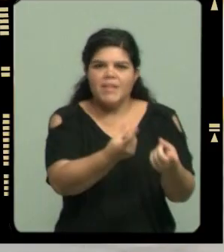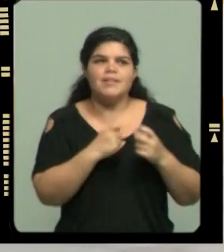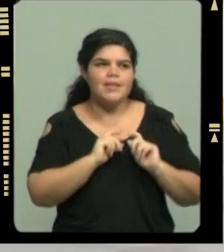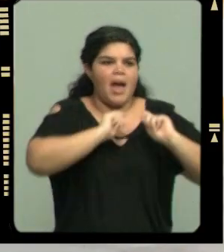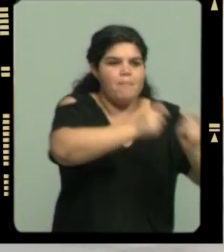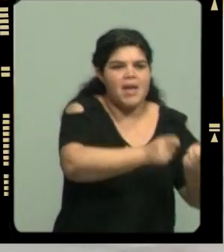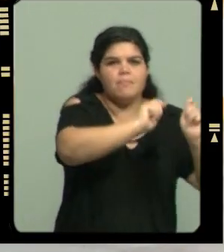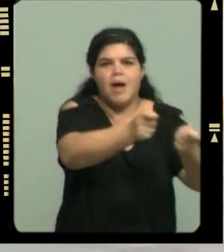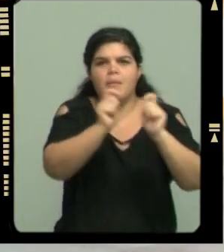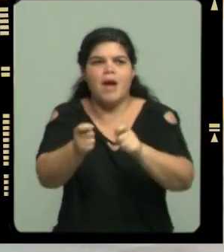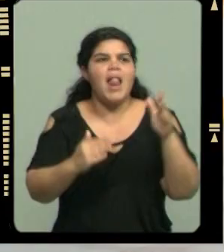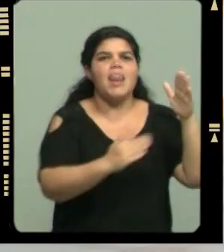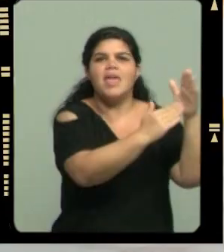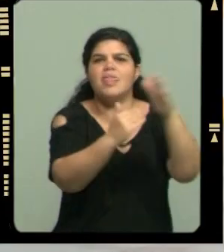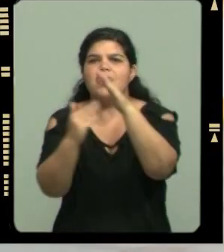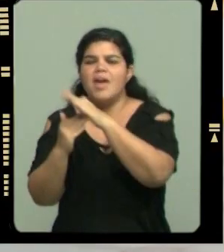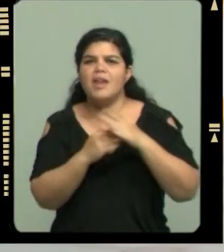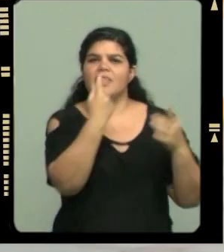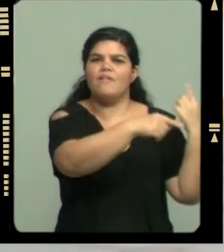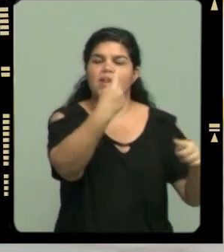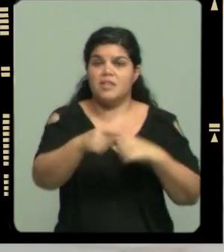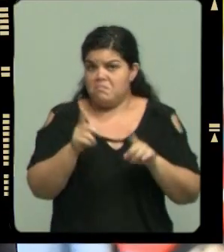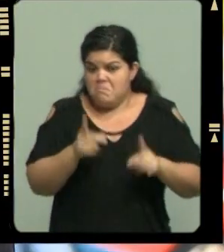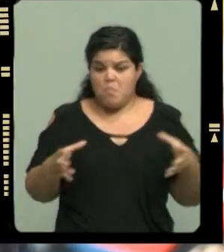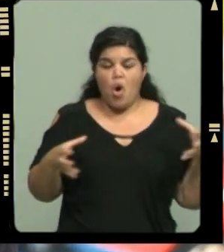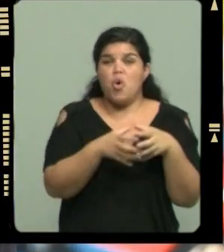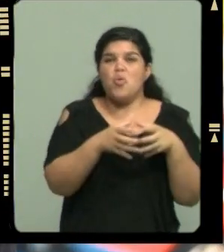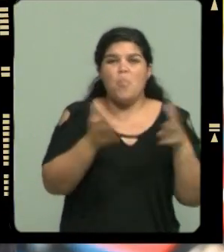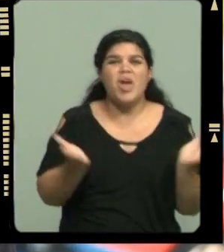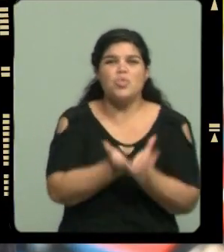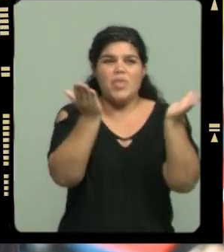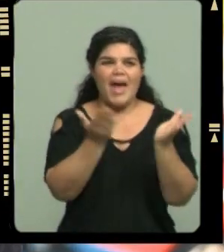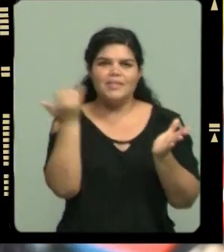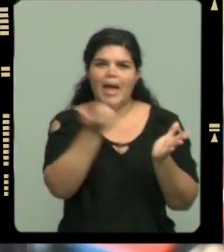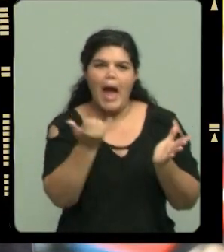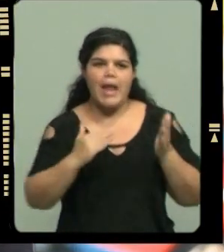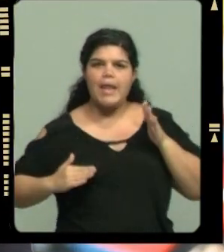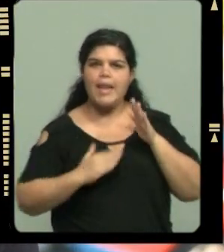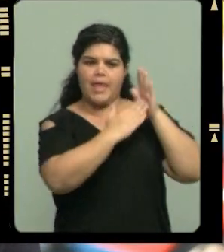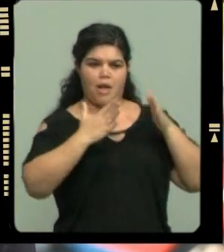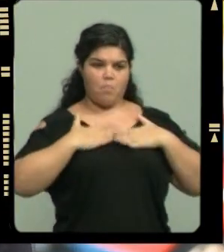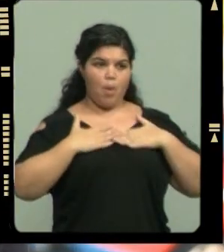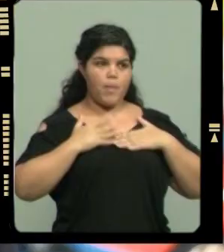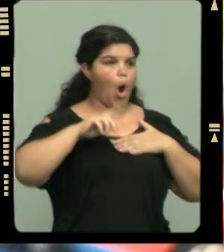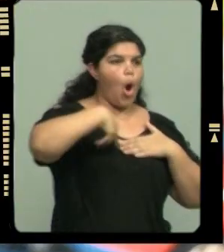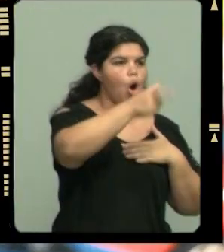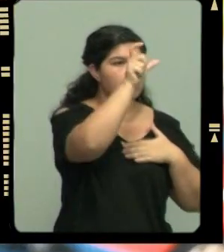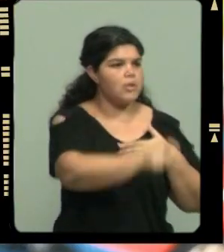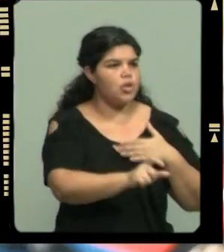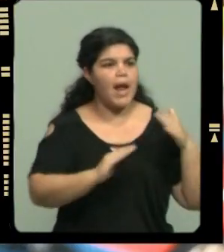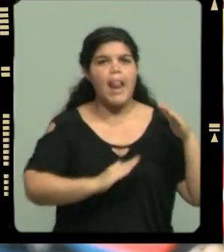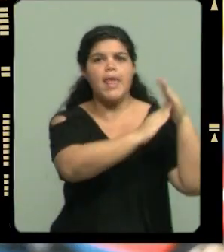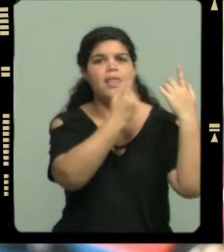se ve claramente cómo emergen los distintos liderazgos de un mismo grupo de estudiantes, emergen los distintos tipos de liderazgo frente a